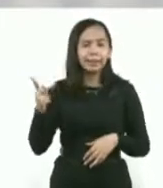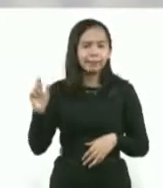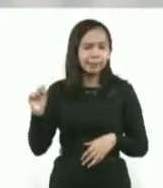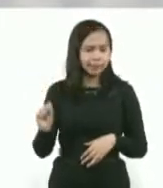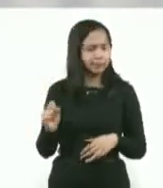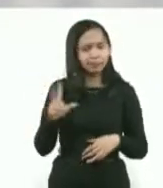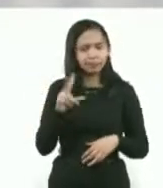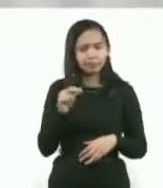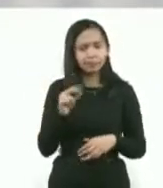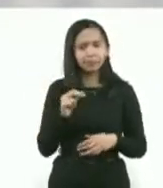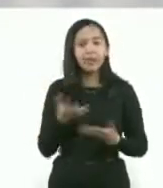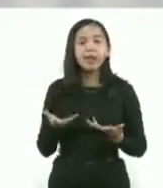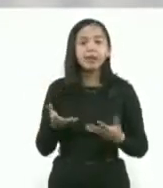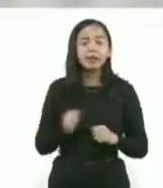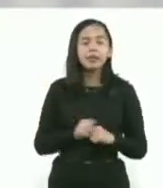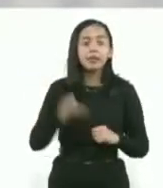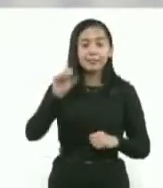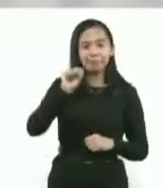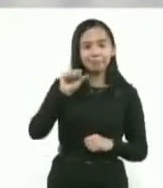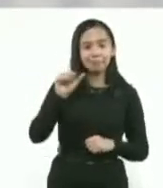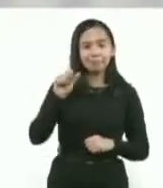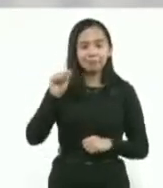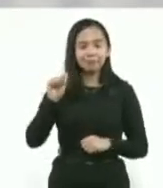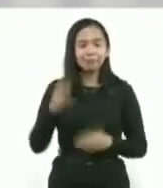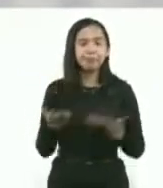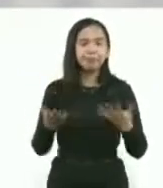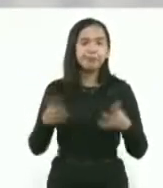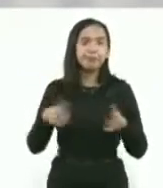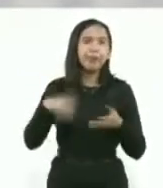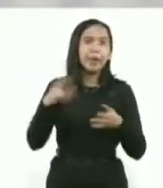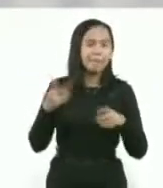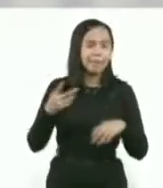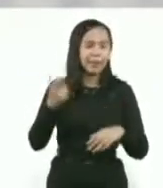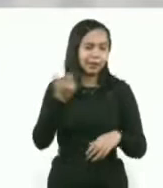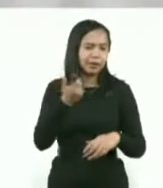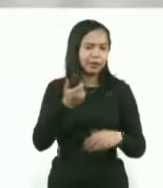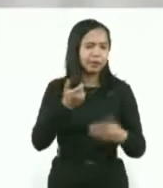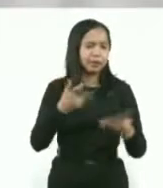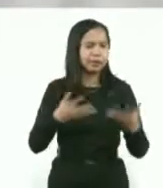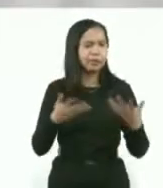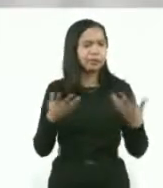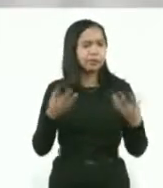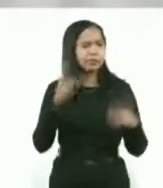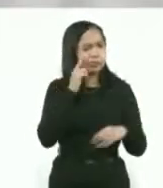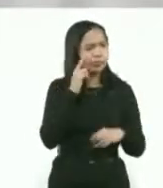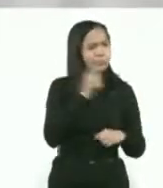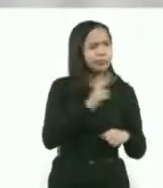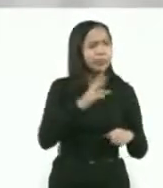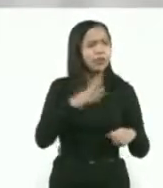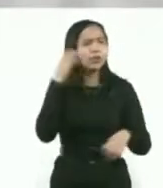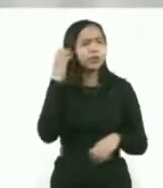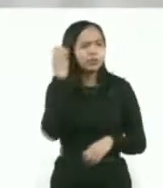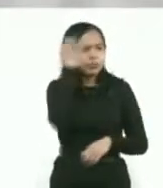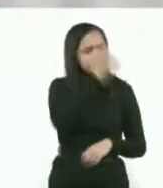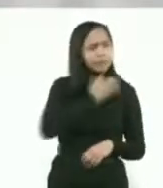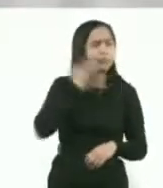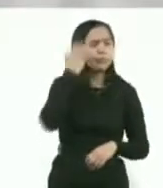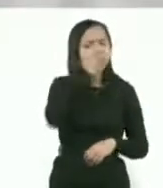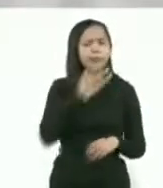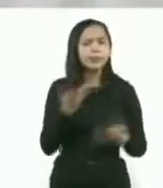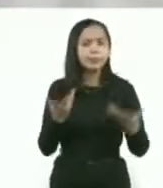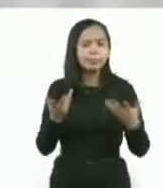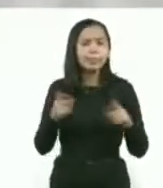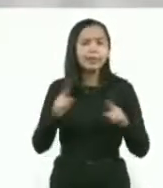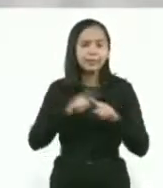la Secretaría de Hacienda, de acuerdo a los precios internacionales de la mezcla mexicana de petróleo y